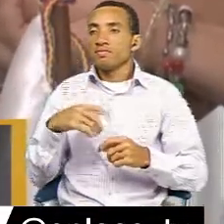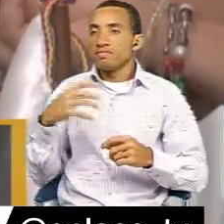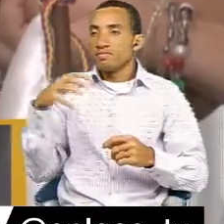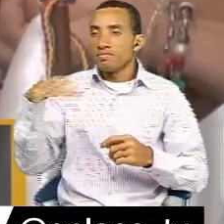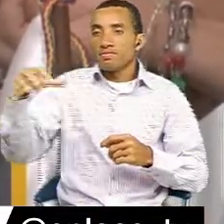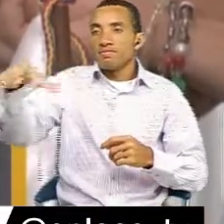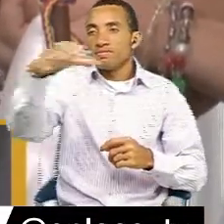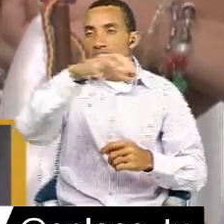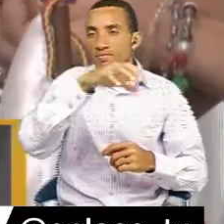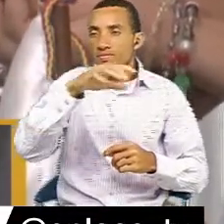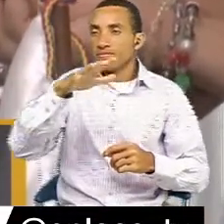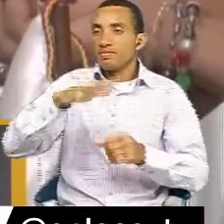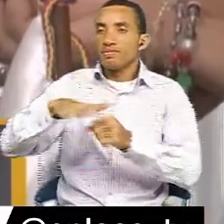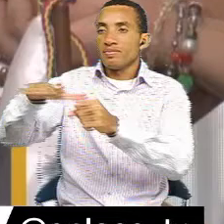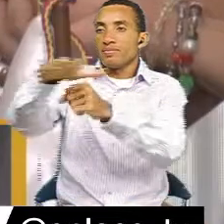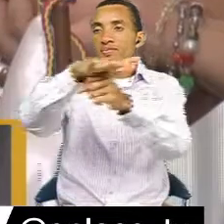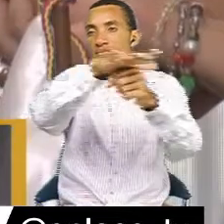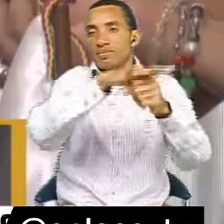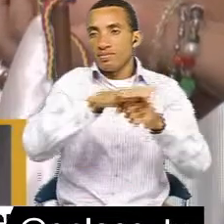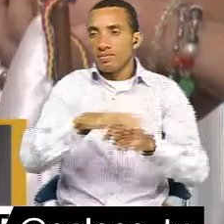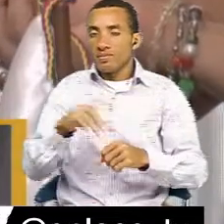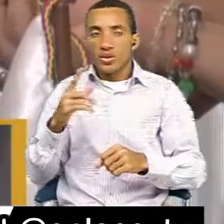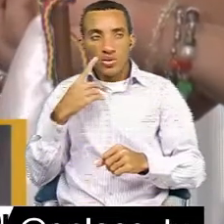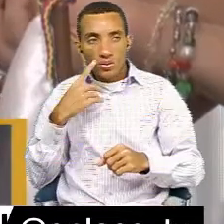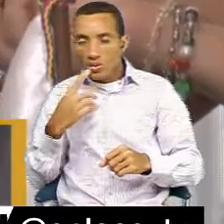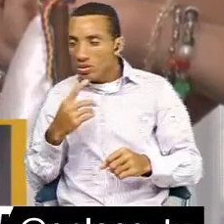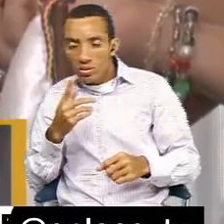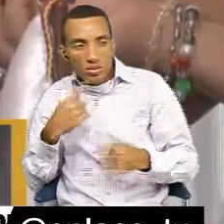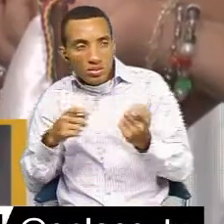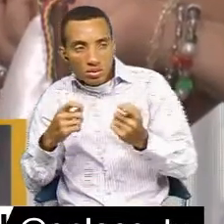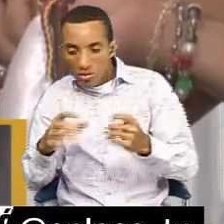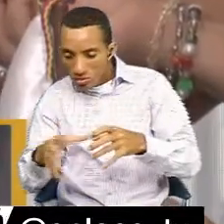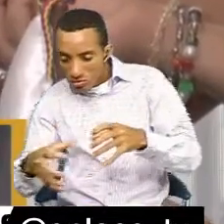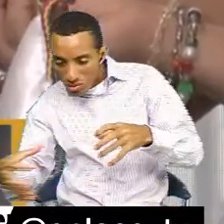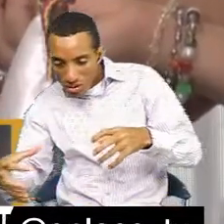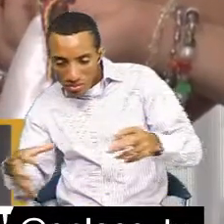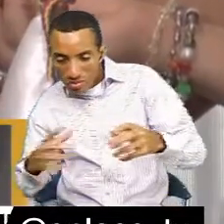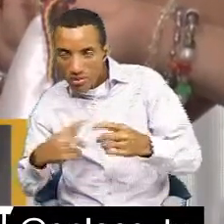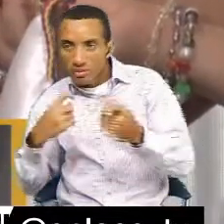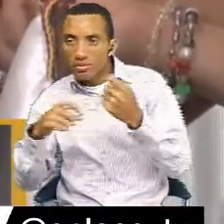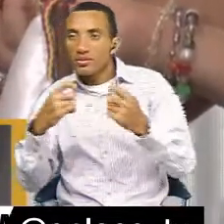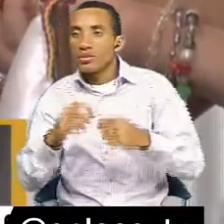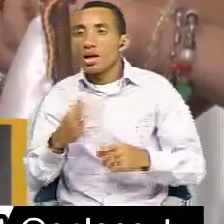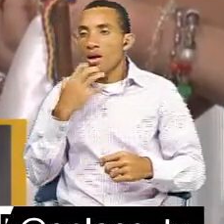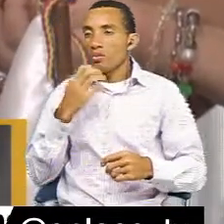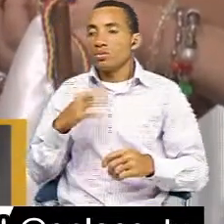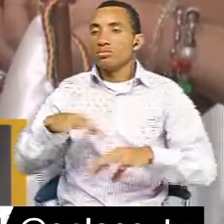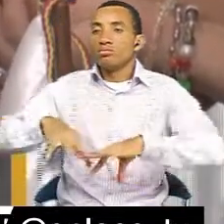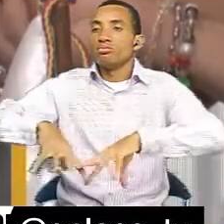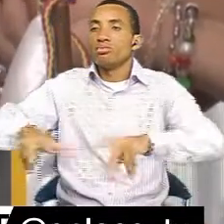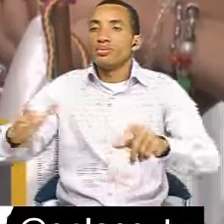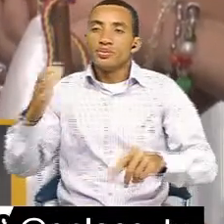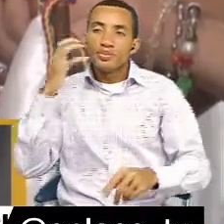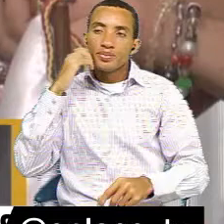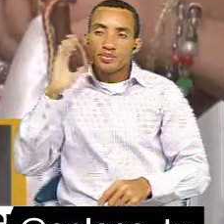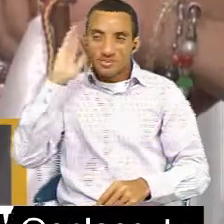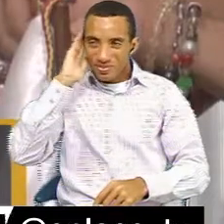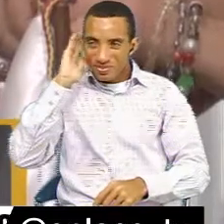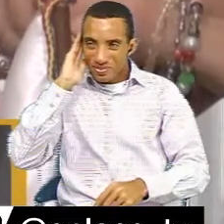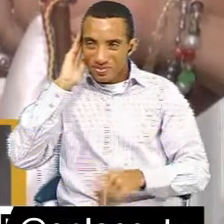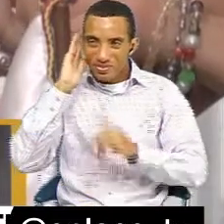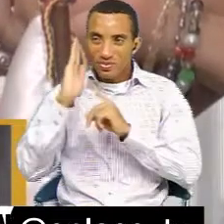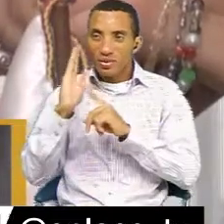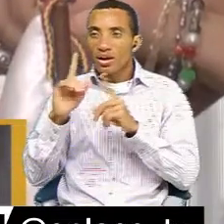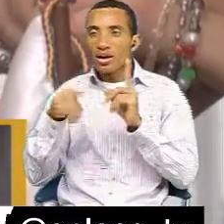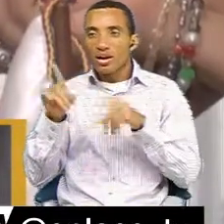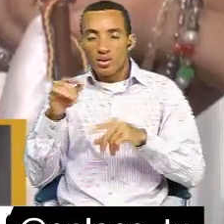o vender las partes de esta, como cuando se hurtan un celular. Cuando se hurtan el celular es porque hay